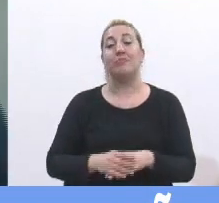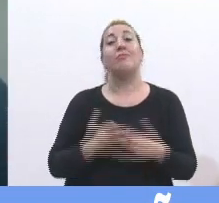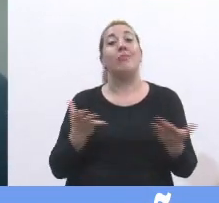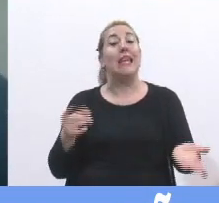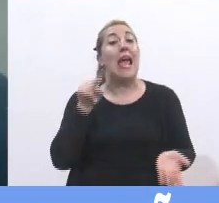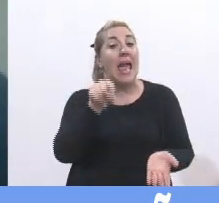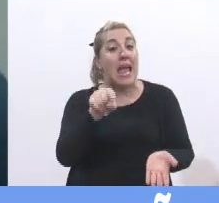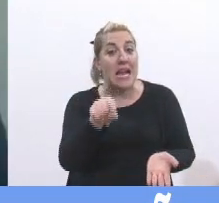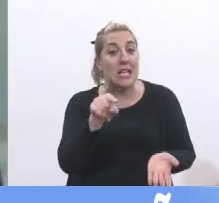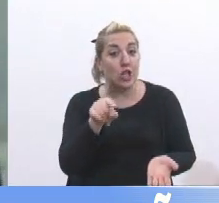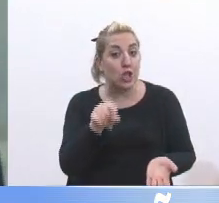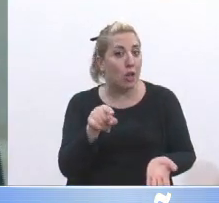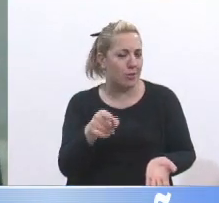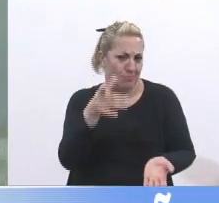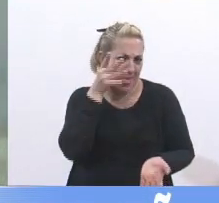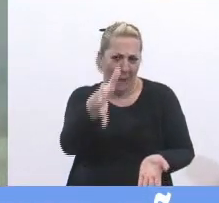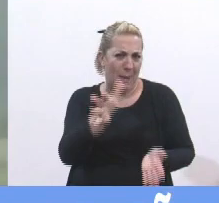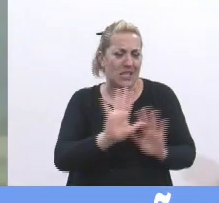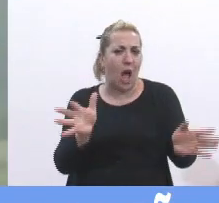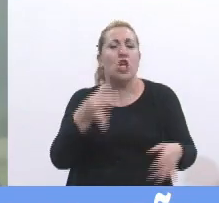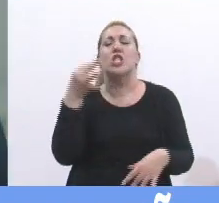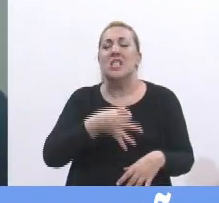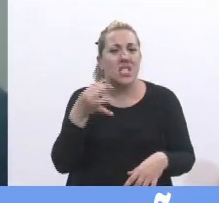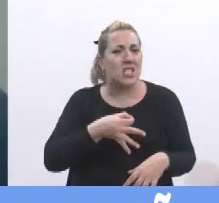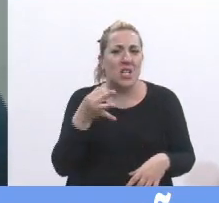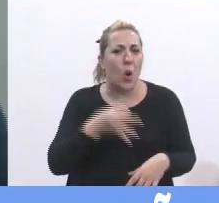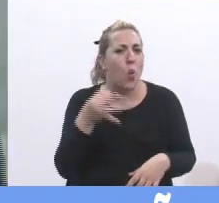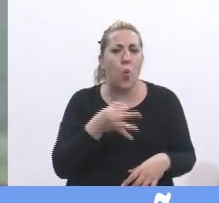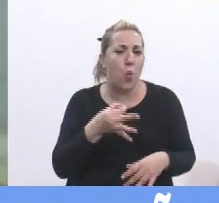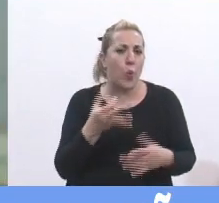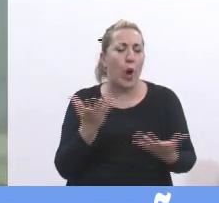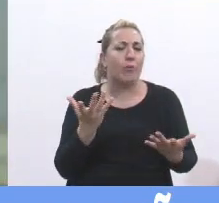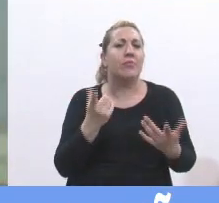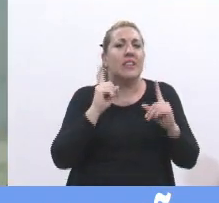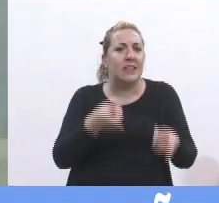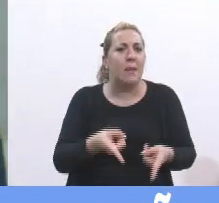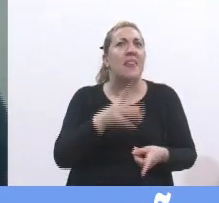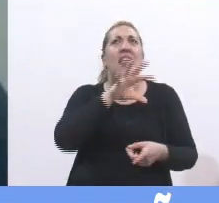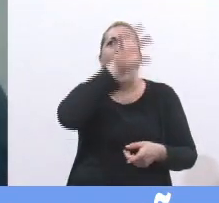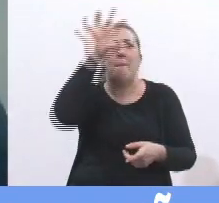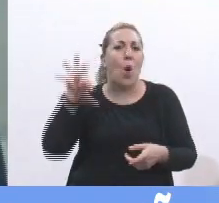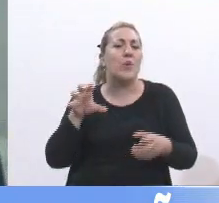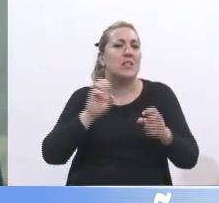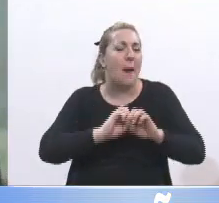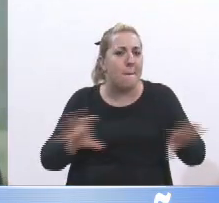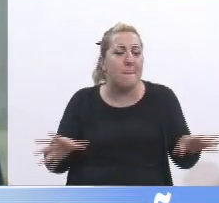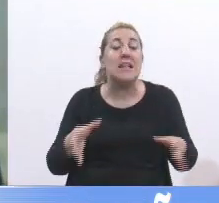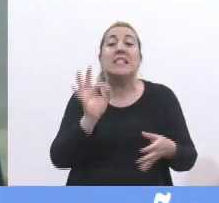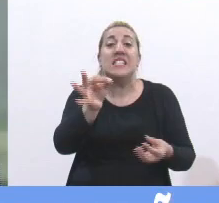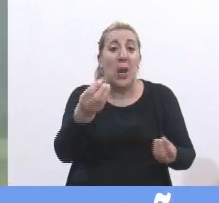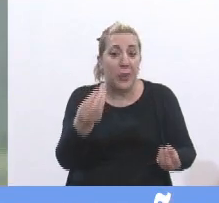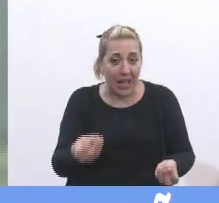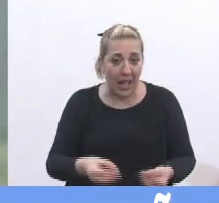eso fue en desmedro, seguramente, sin lugar a duda, de las provincias. ¿Y sabe qué, senador